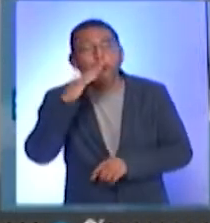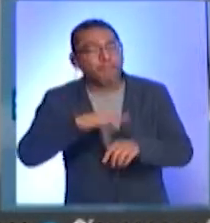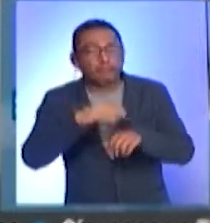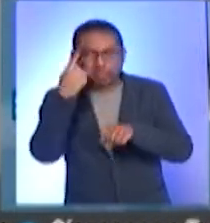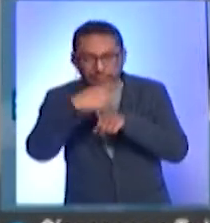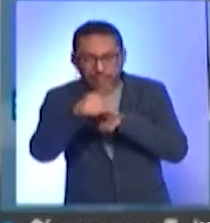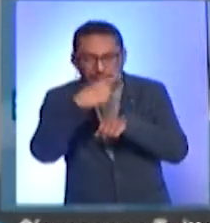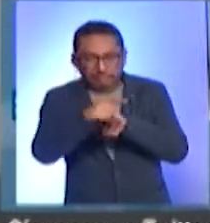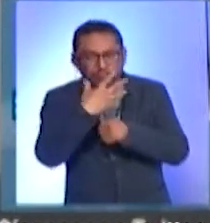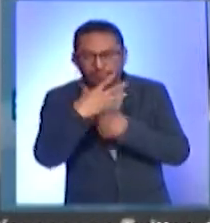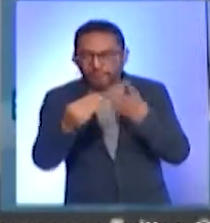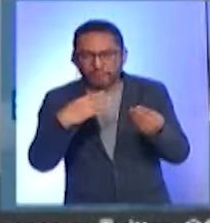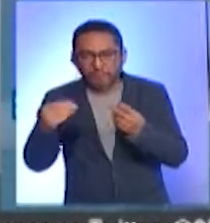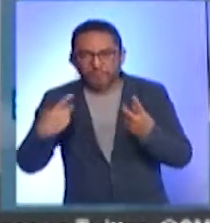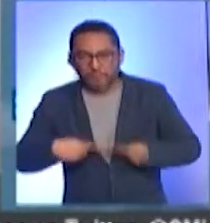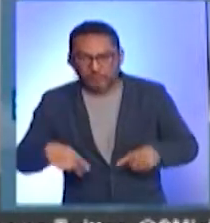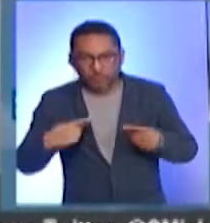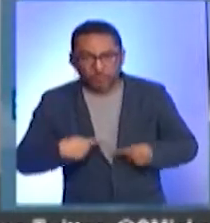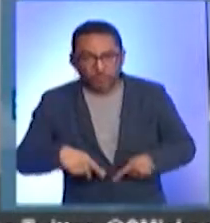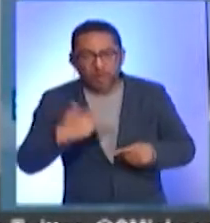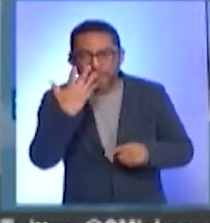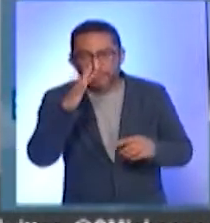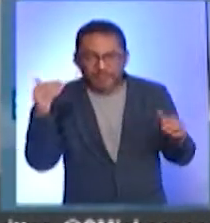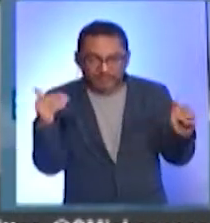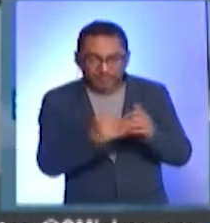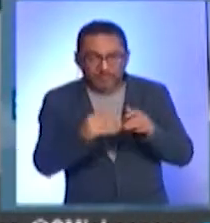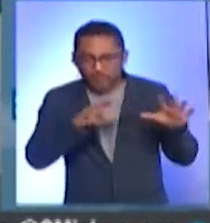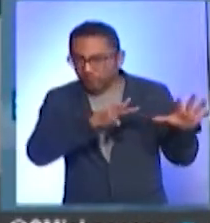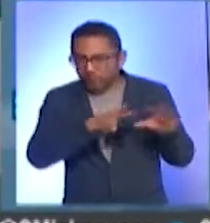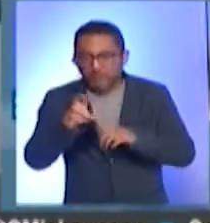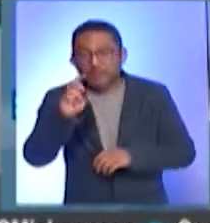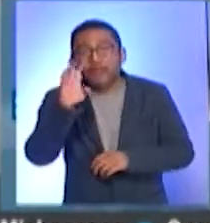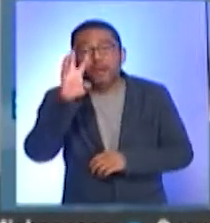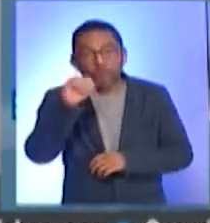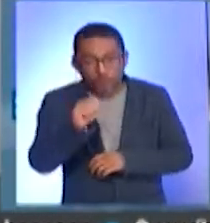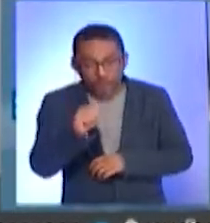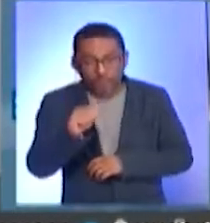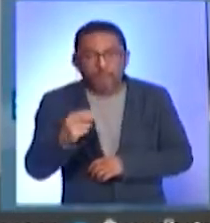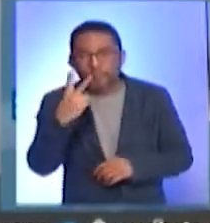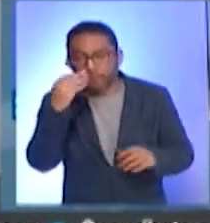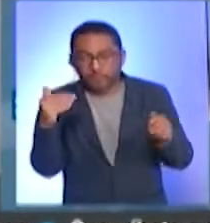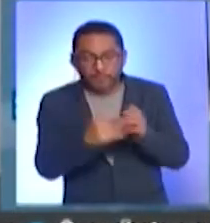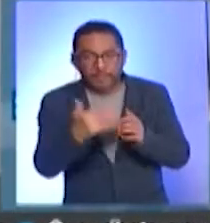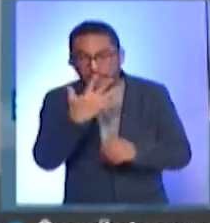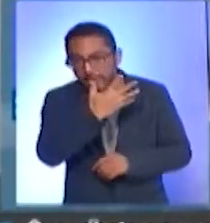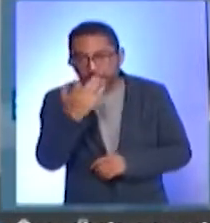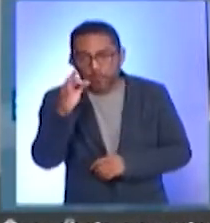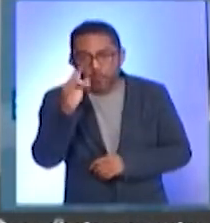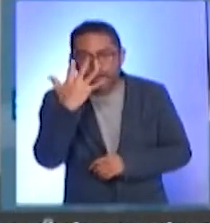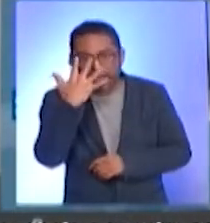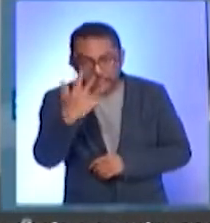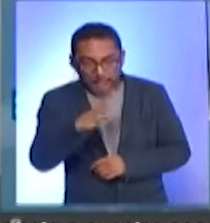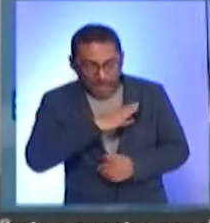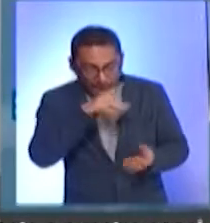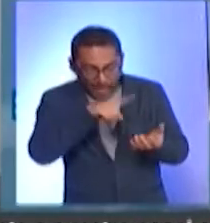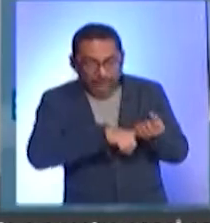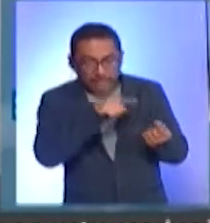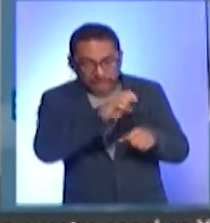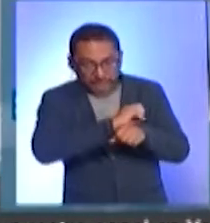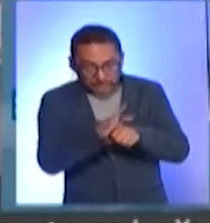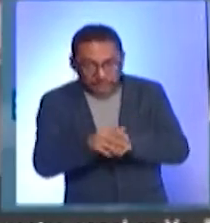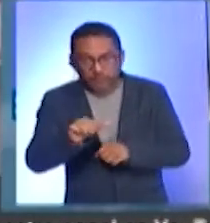la población con 10.939 casos confirmados 2 mil 545 casos activos y